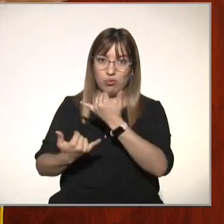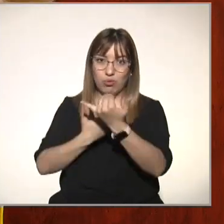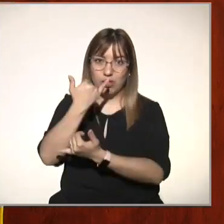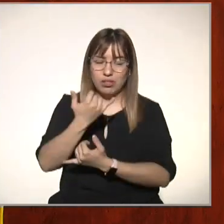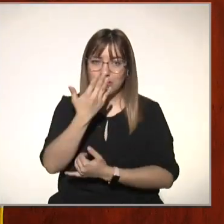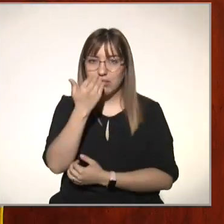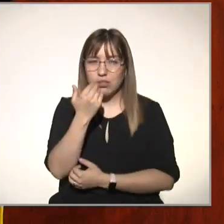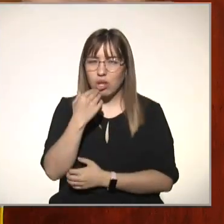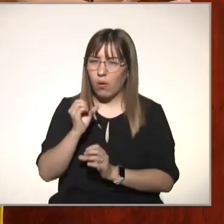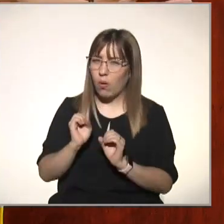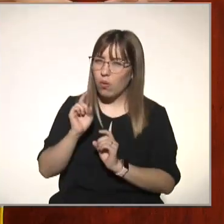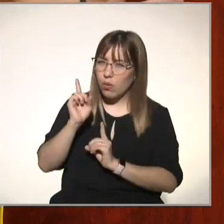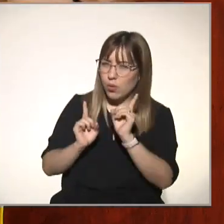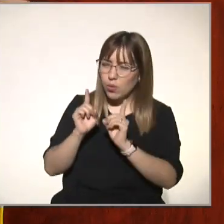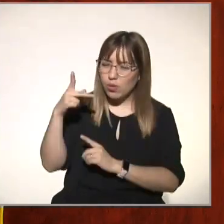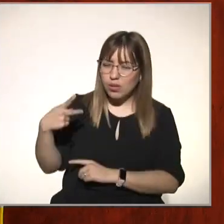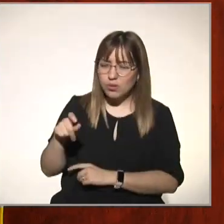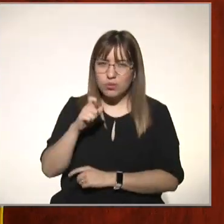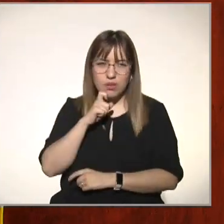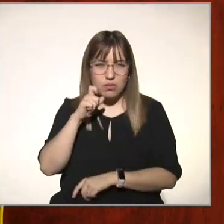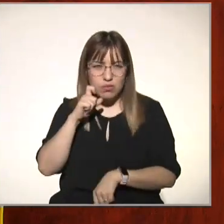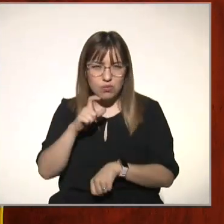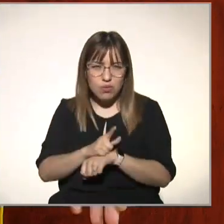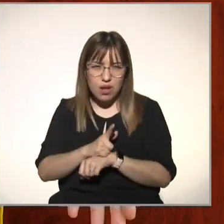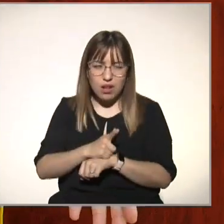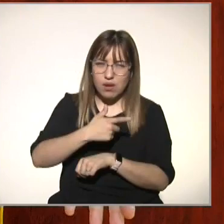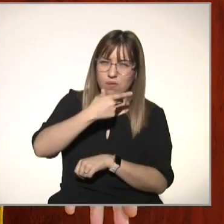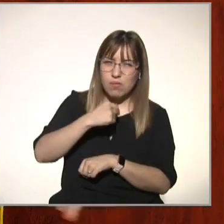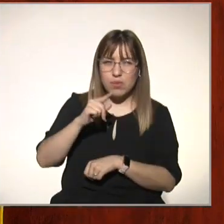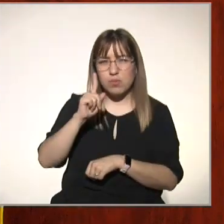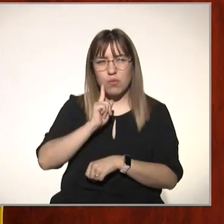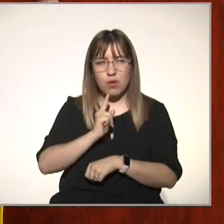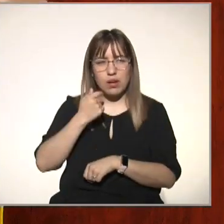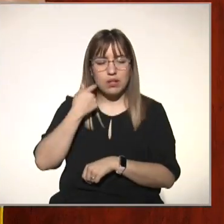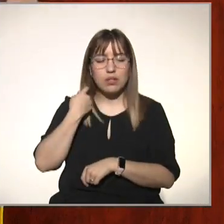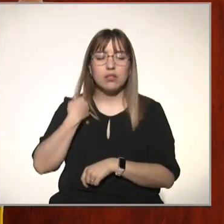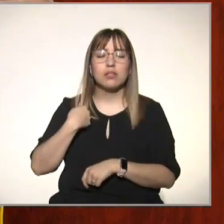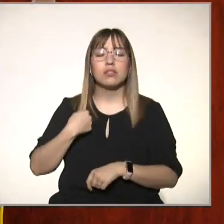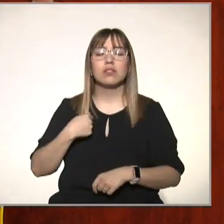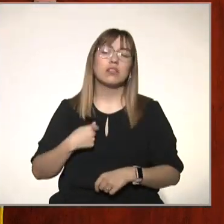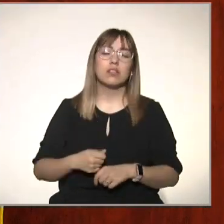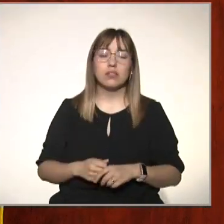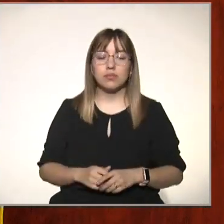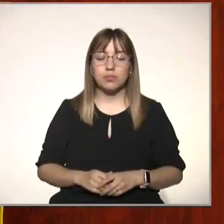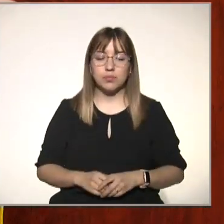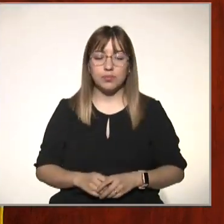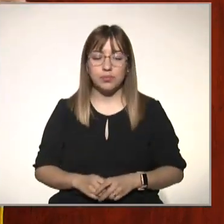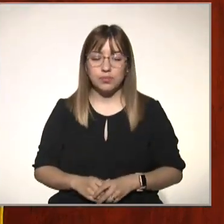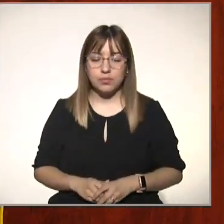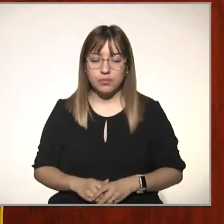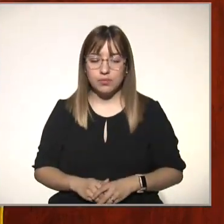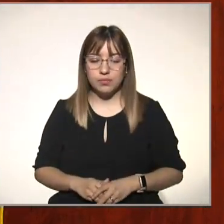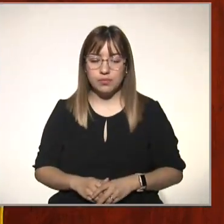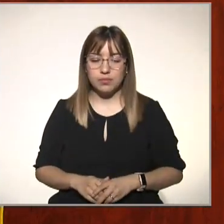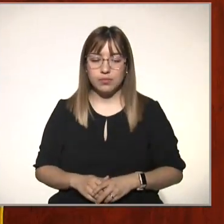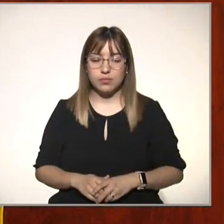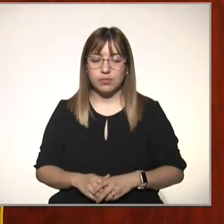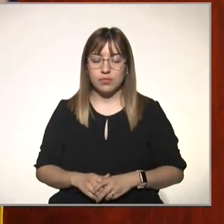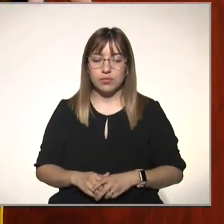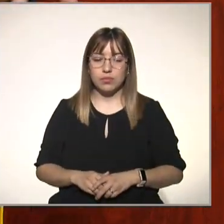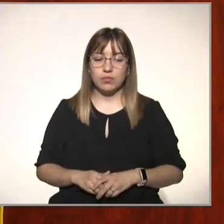duda de la sexualidad o se duda de su identidad de género, como si una identidad de género sea con qué estoy jugando, ¿no? Por eso antes decía, no es meramente